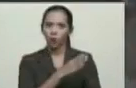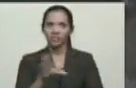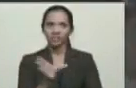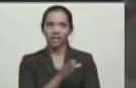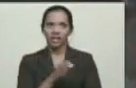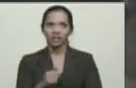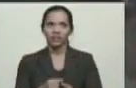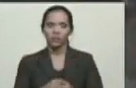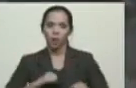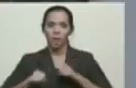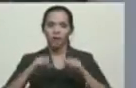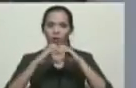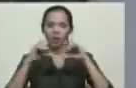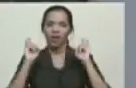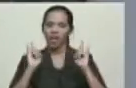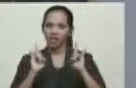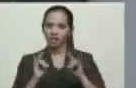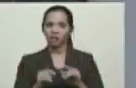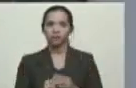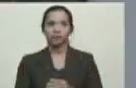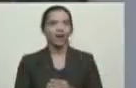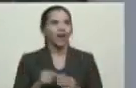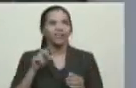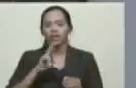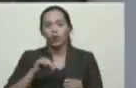del Corazón Rockero. Por ahorita no puedo.